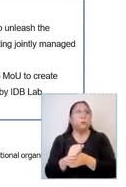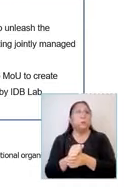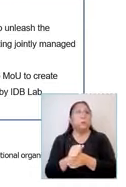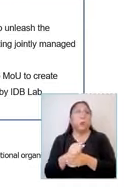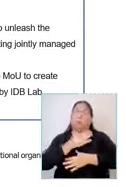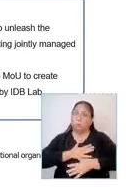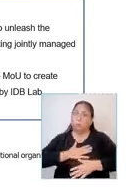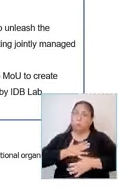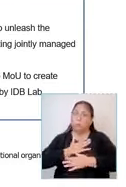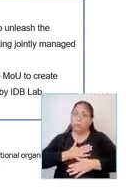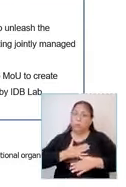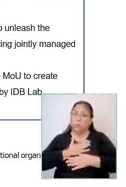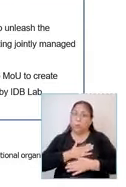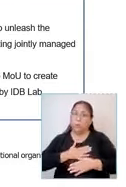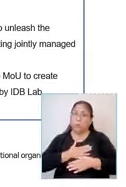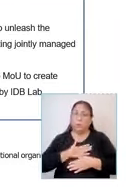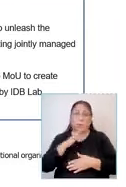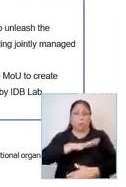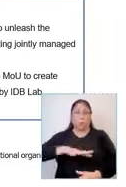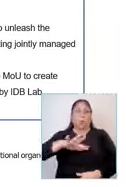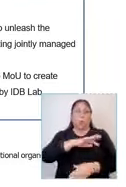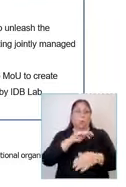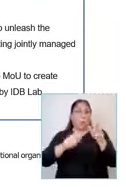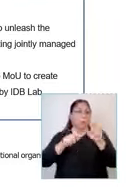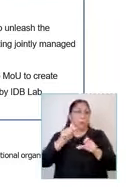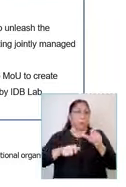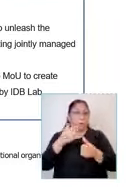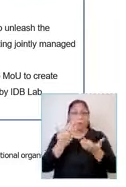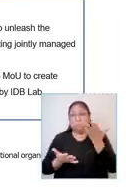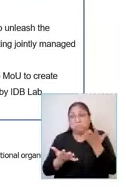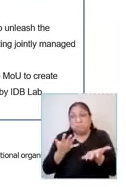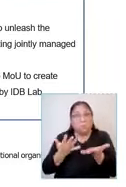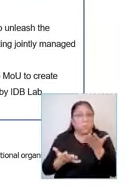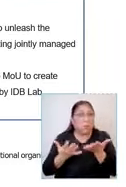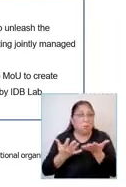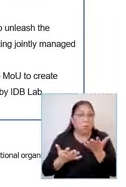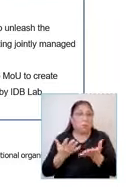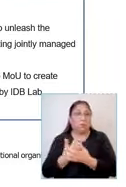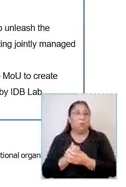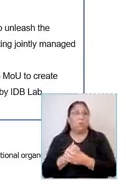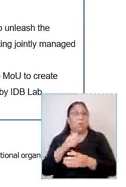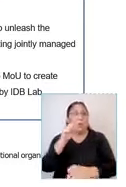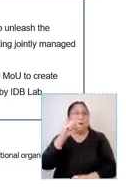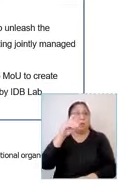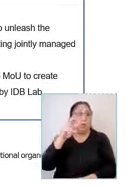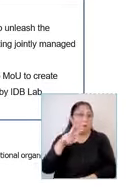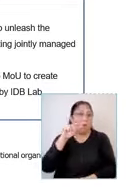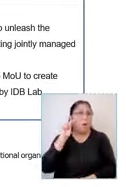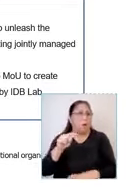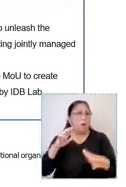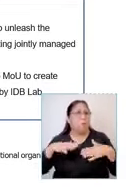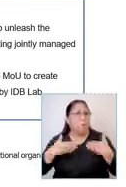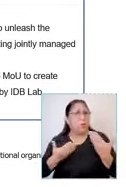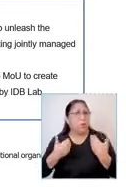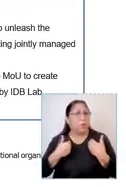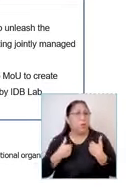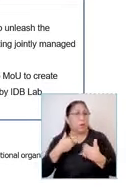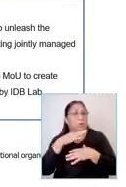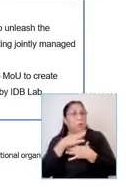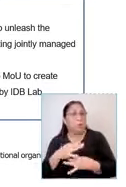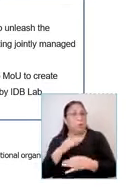bienestar de los seres humanos. Quizá el ADB Venture puede tener un interés en su